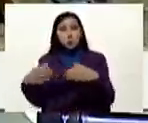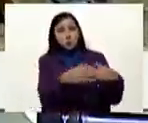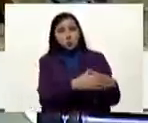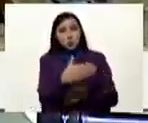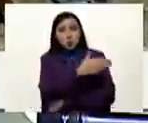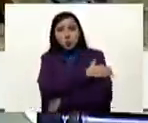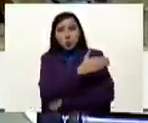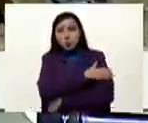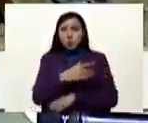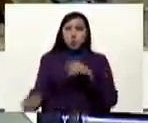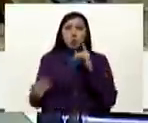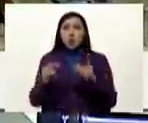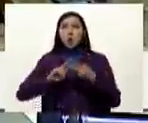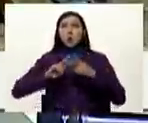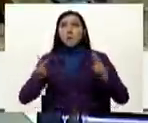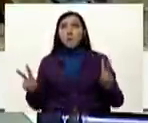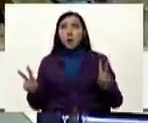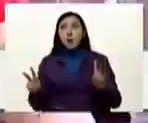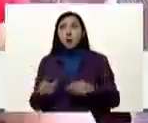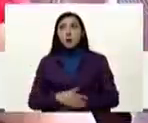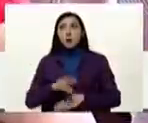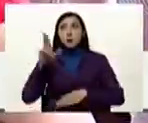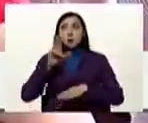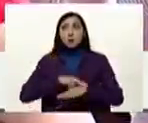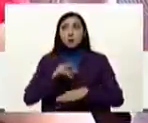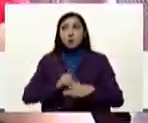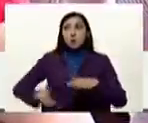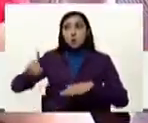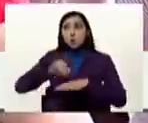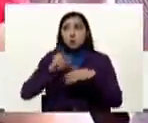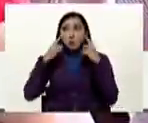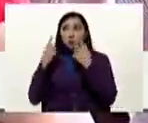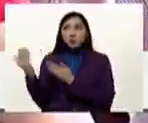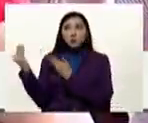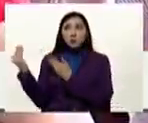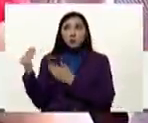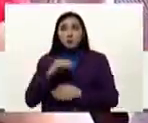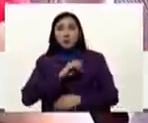de Diálogo y Paz, la doctora Gabriela Jiménez,